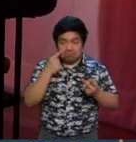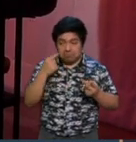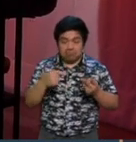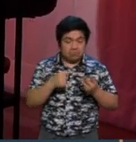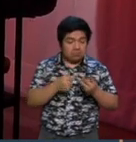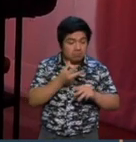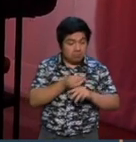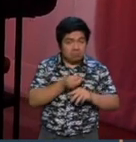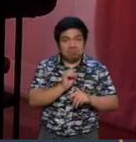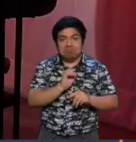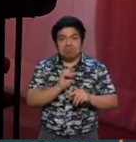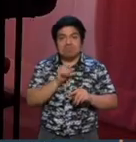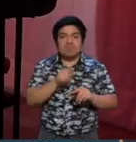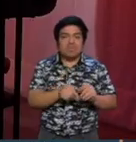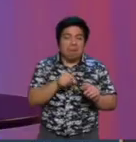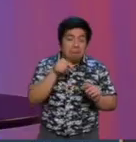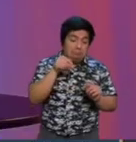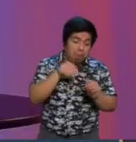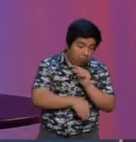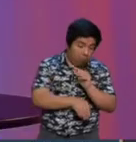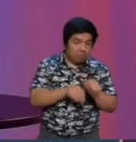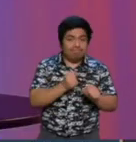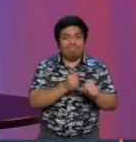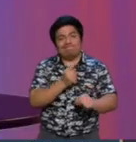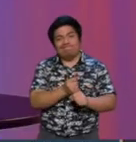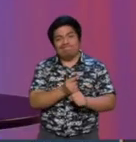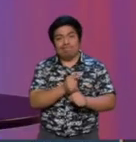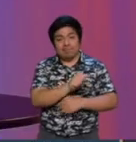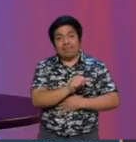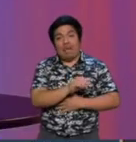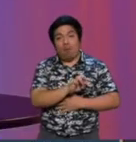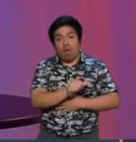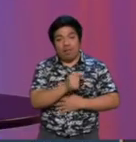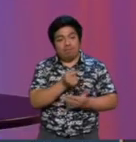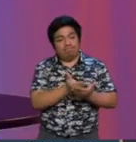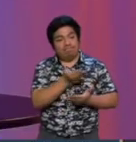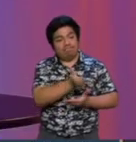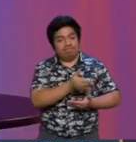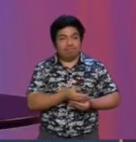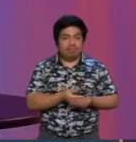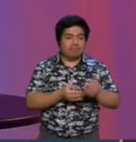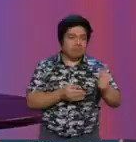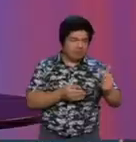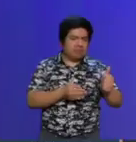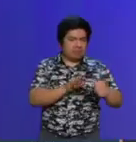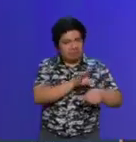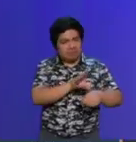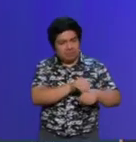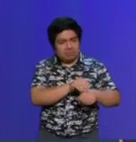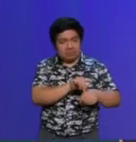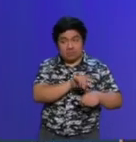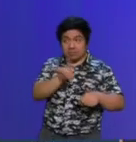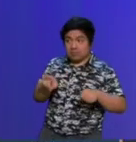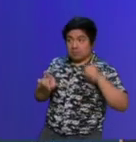su problema. Esa es la crisis de seguridad que vivimos en la ciudad, y esa es la propuesta en parte que tenemos desde la Alianza. Alejandro, si me lo permites, le voy a dar la palabra